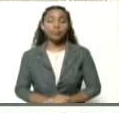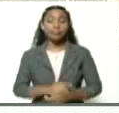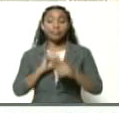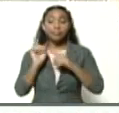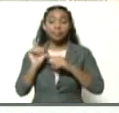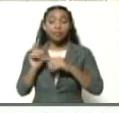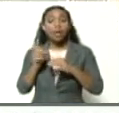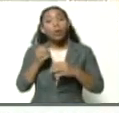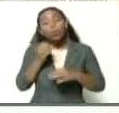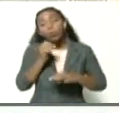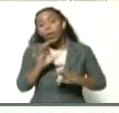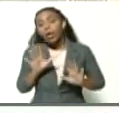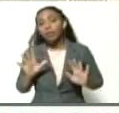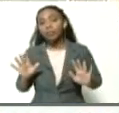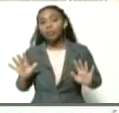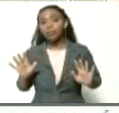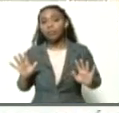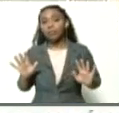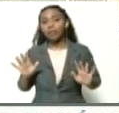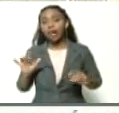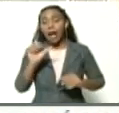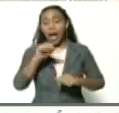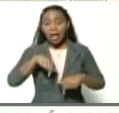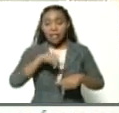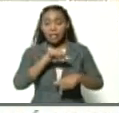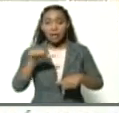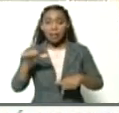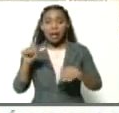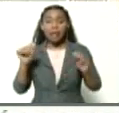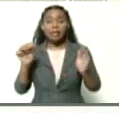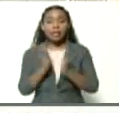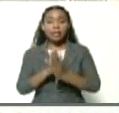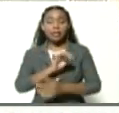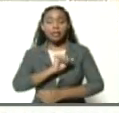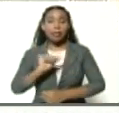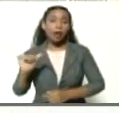Precisamente, bueno, esta semana hemos tenido la Semana Santa